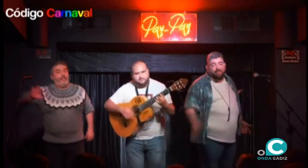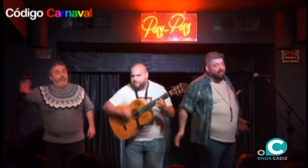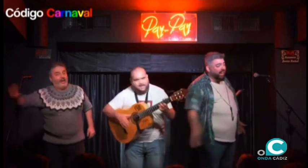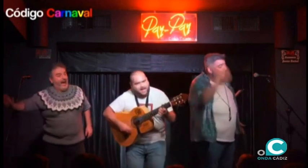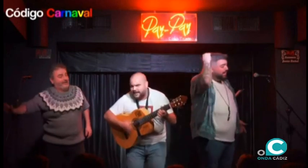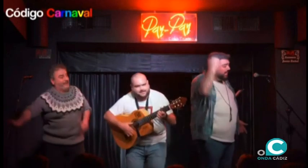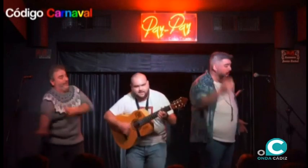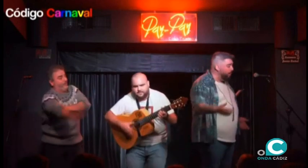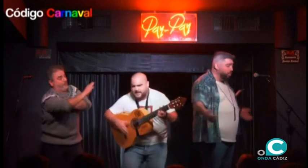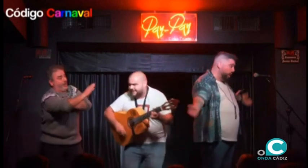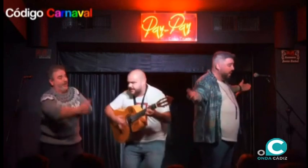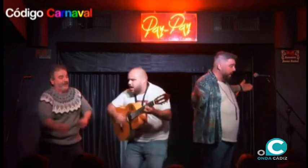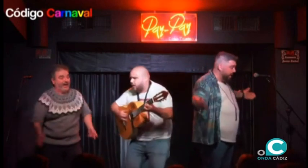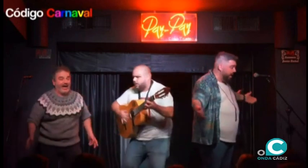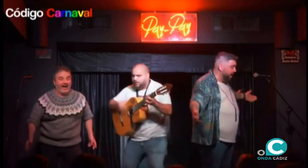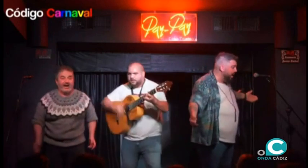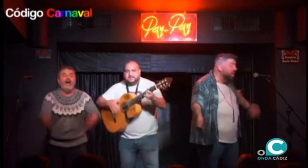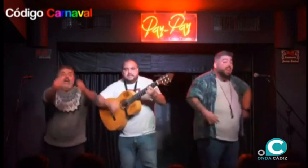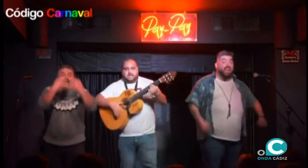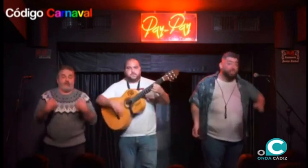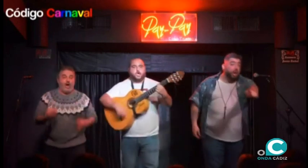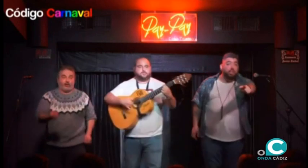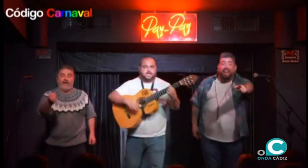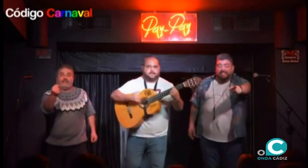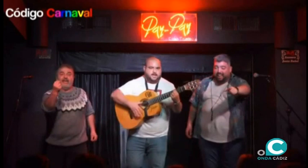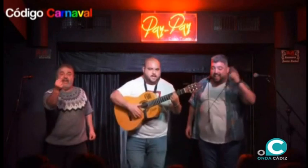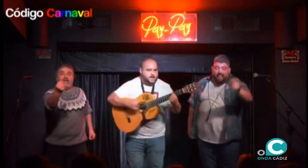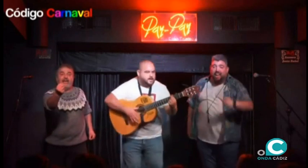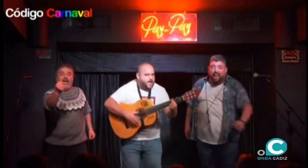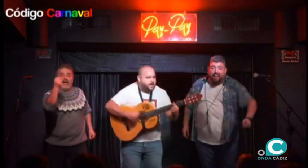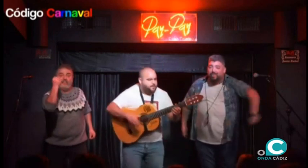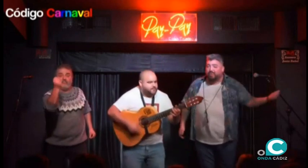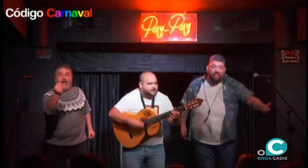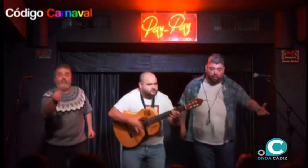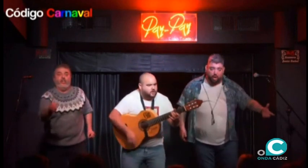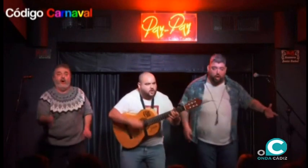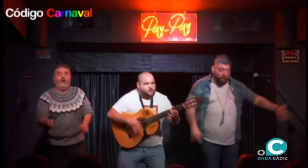que me manden a ser un marido, que yo te seguiré.